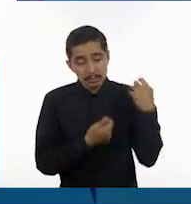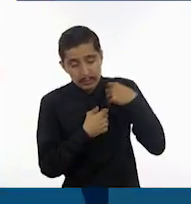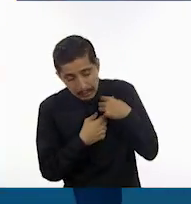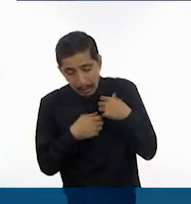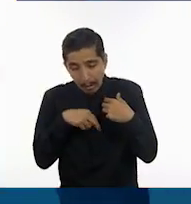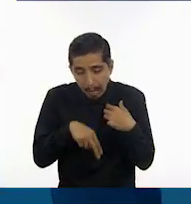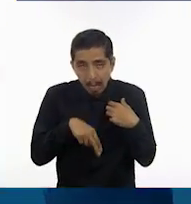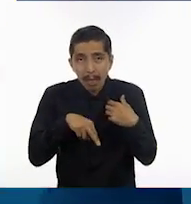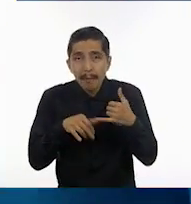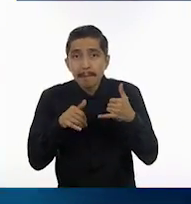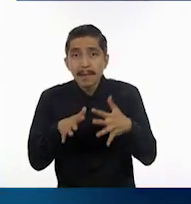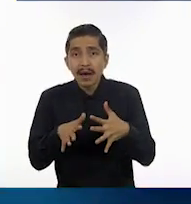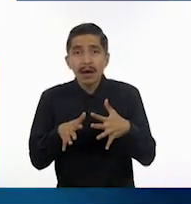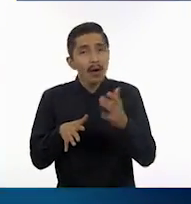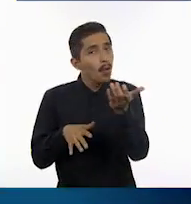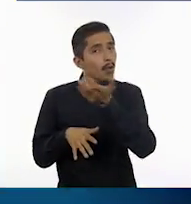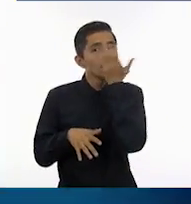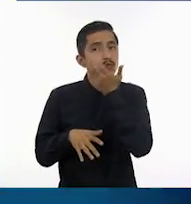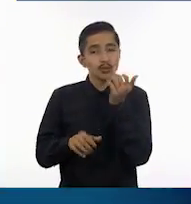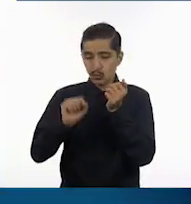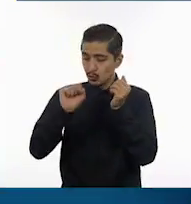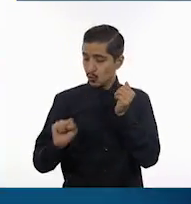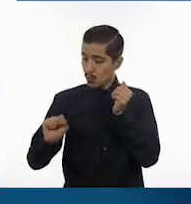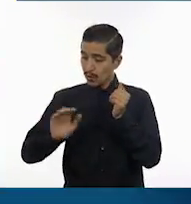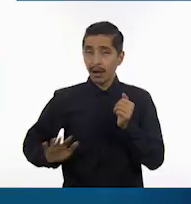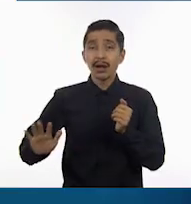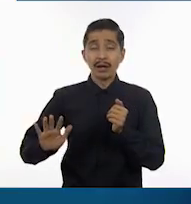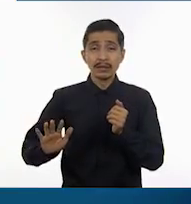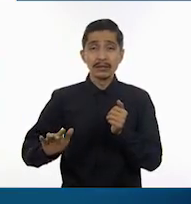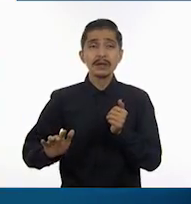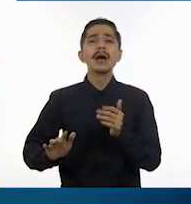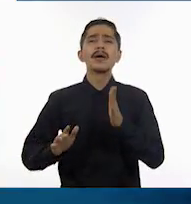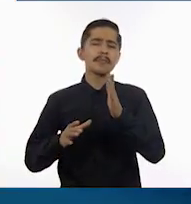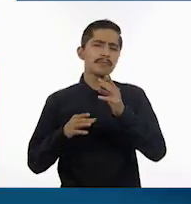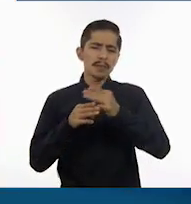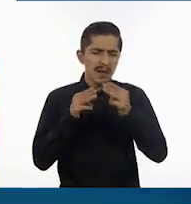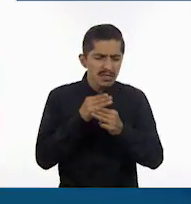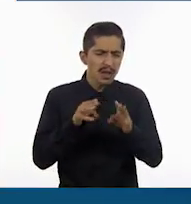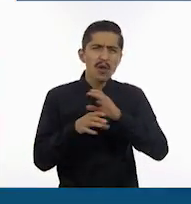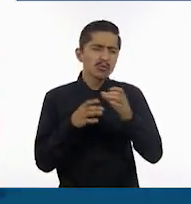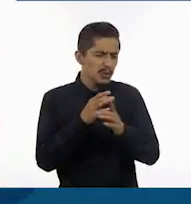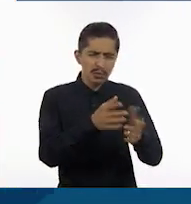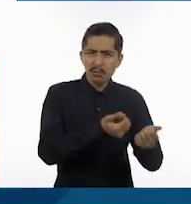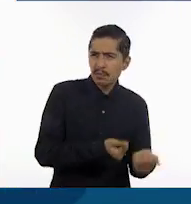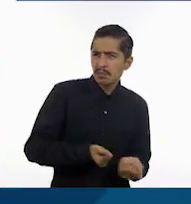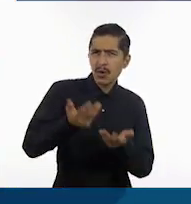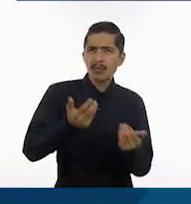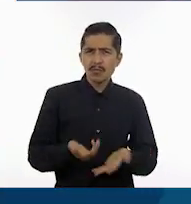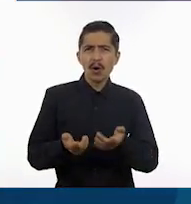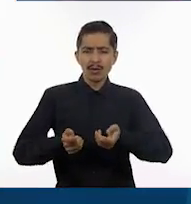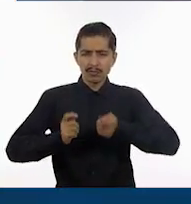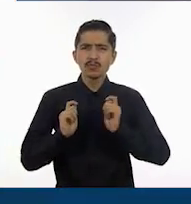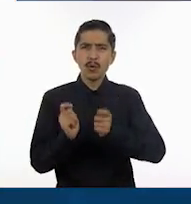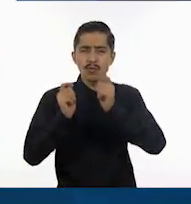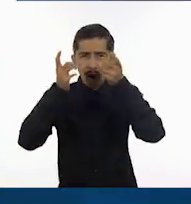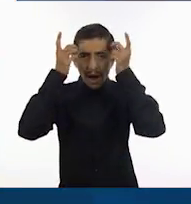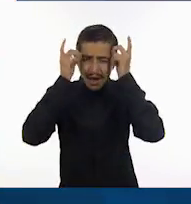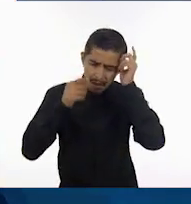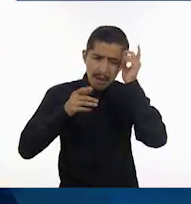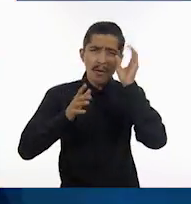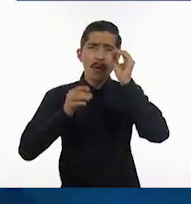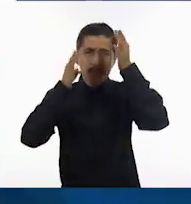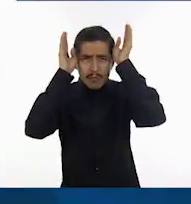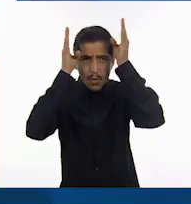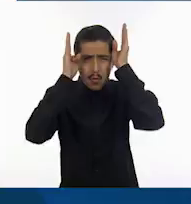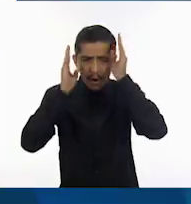en algunos estados del sureste. Las mercancías se transportaban en carretas o en recuas de mulas que conducían